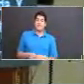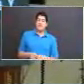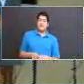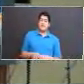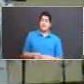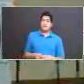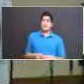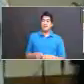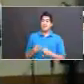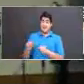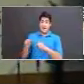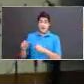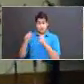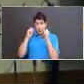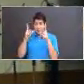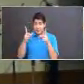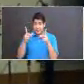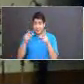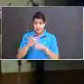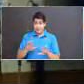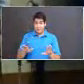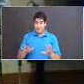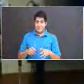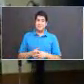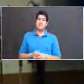¿Ya me lo despertó? Va.